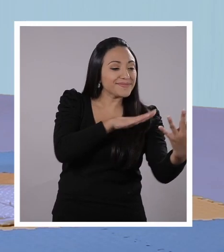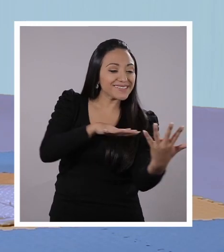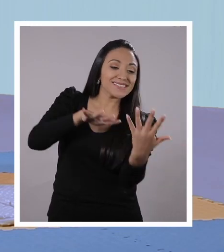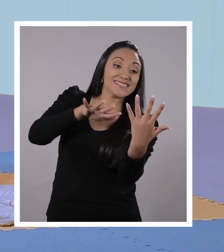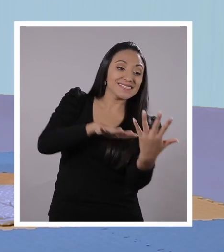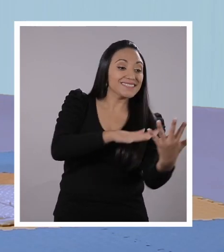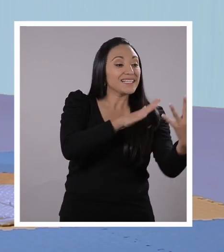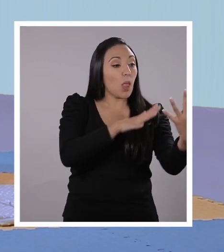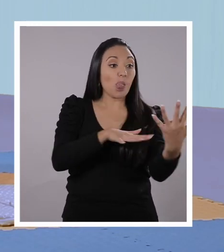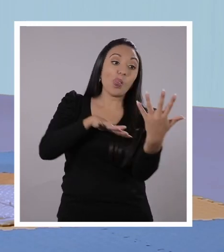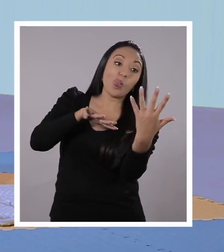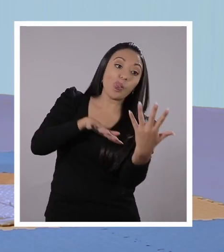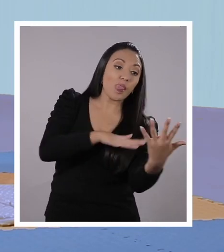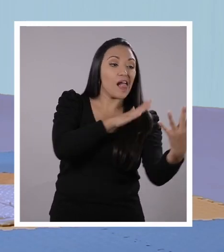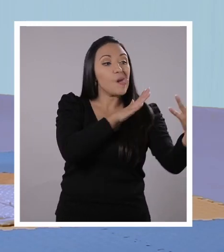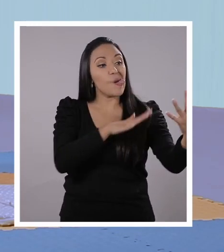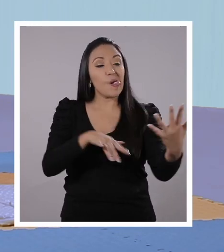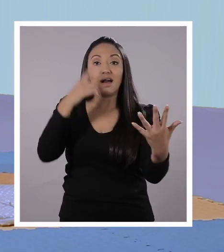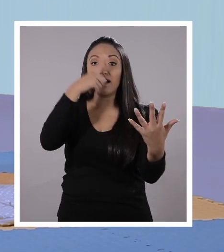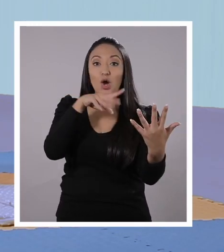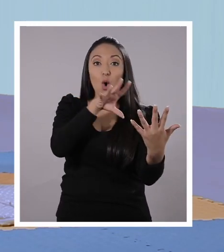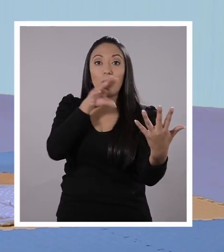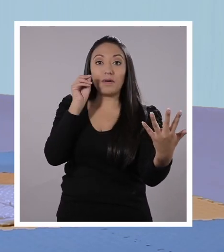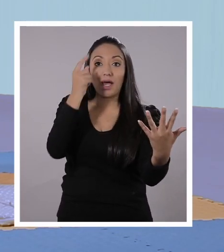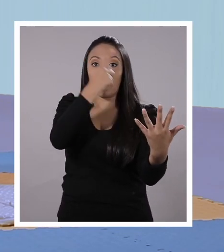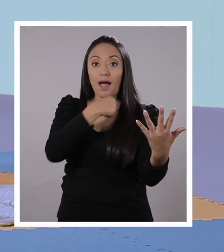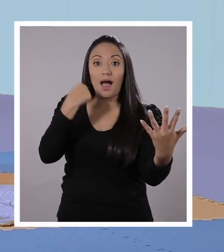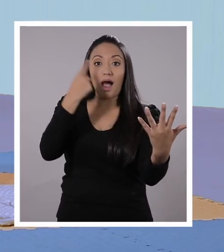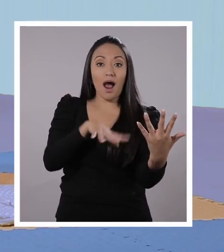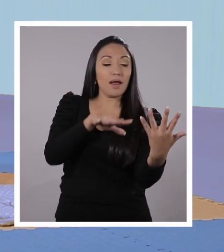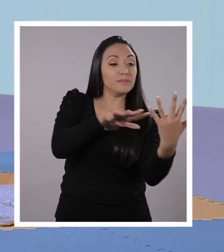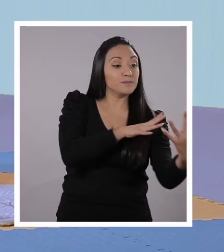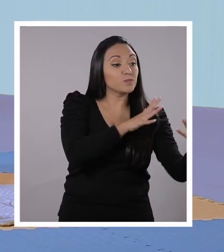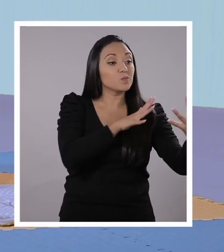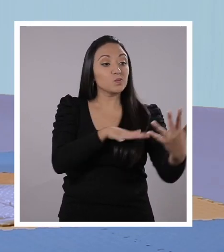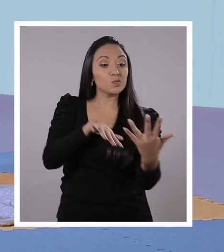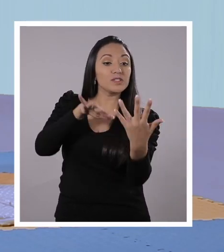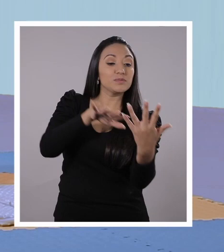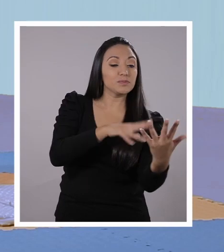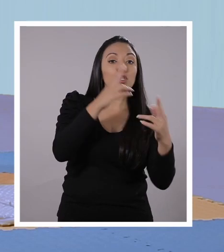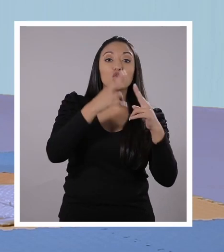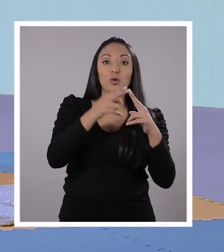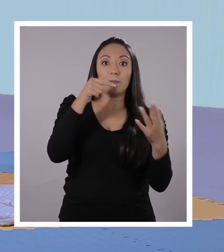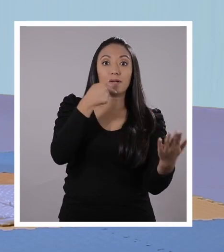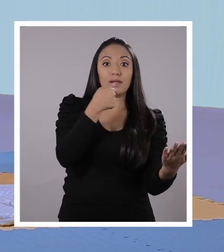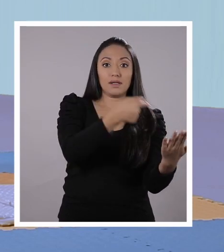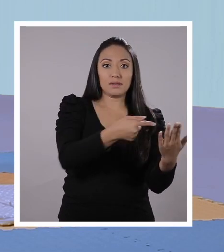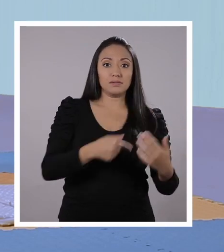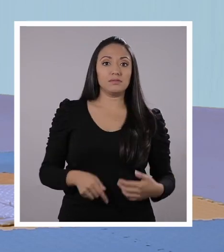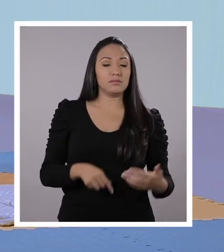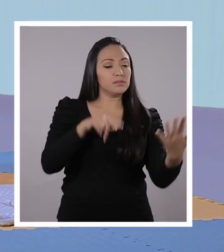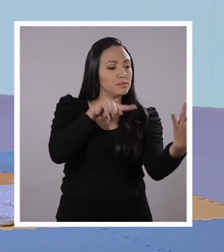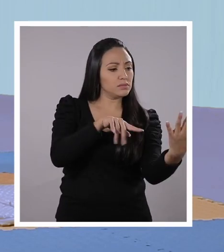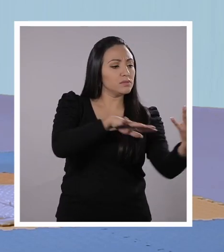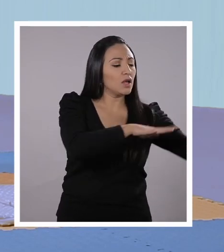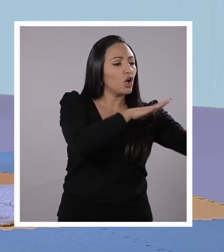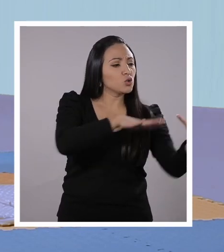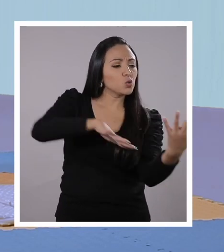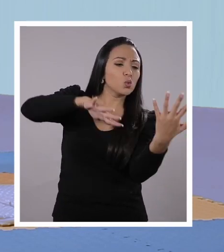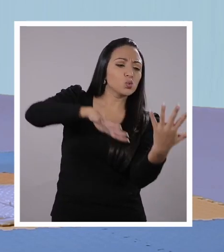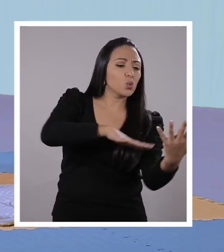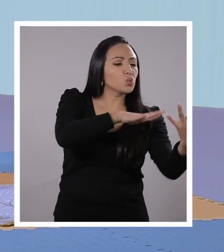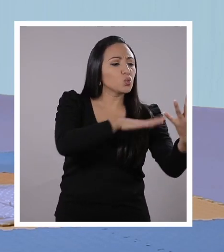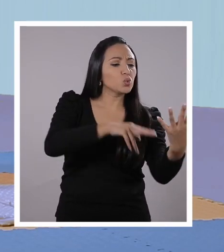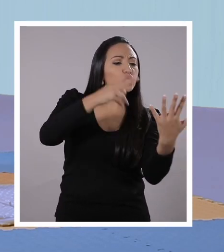contacto visual, podemos también aprovechar haciendo gestos para ver si ellos nos imitan y diciéndoles siempre por su nombre. Muy bien, Sofi. ¿Cómo